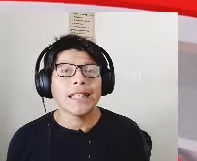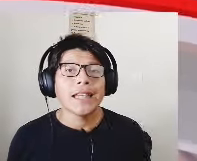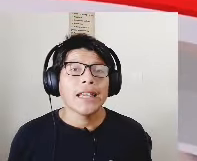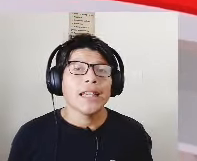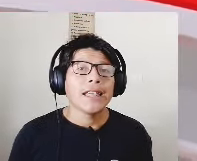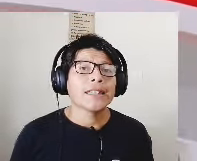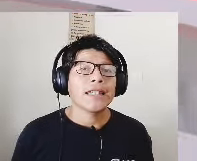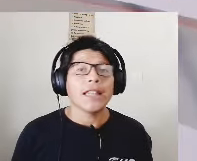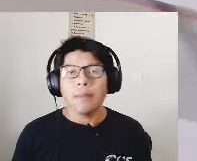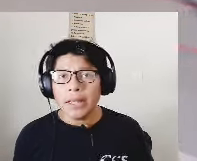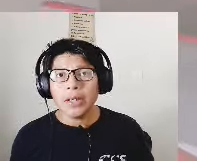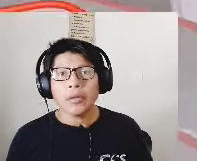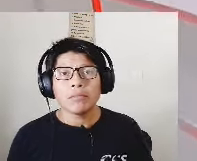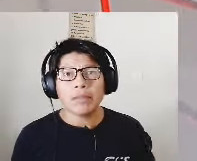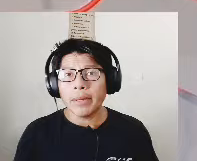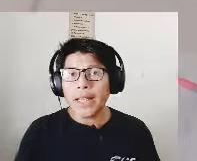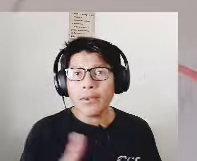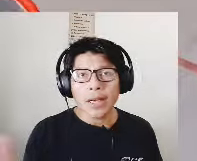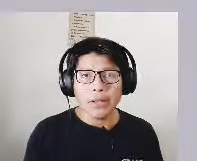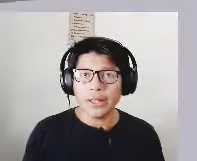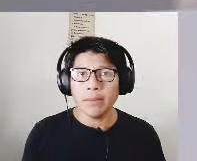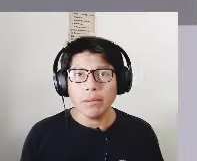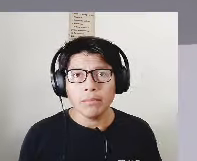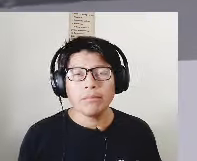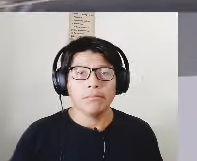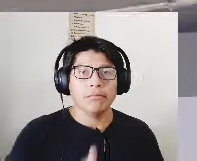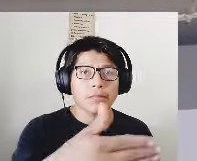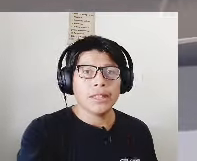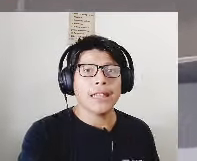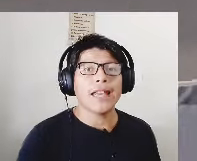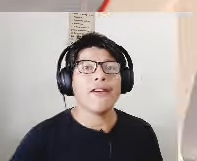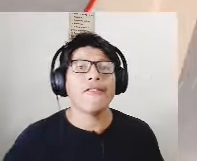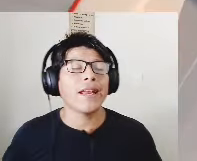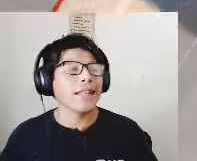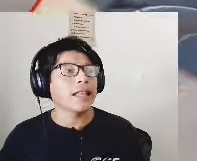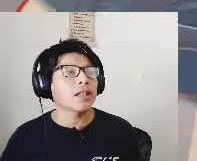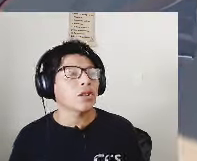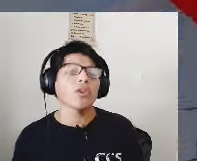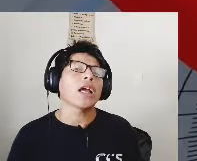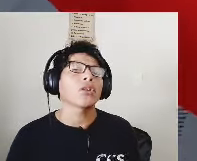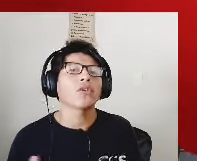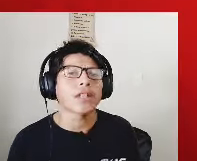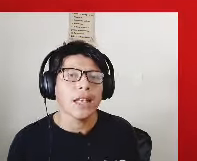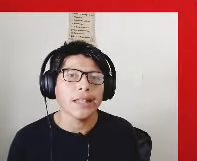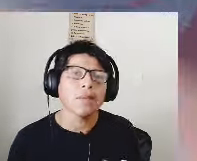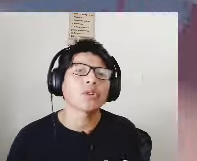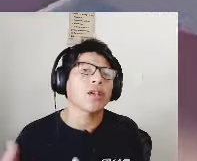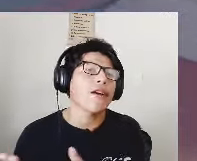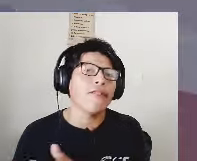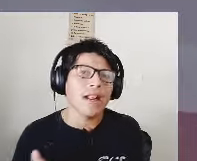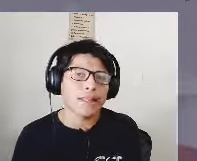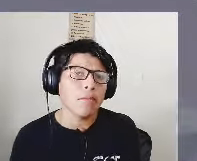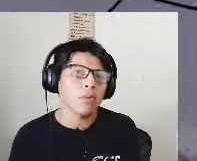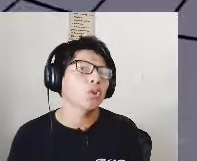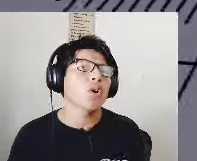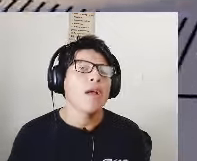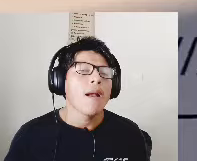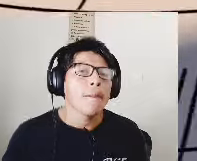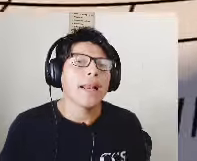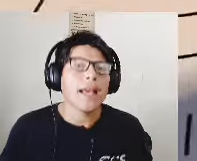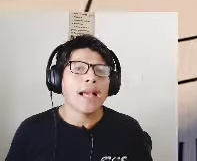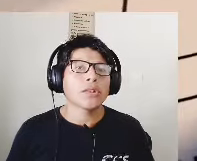presidente de México. Terminando Claudia Sheinbaum, seguiría Fernández Noroña. No nos adelantemos, todavía falta